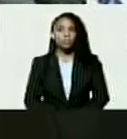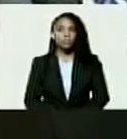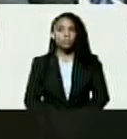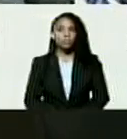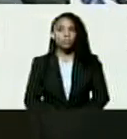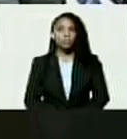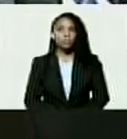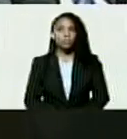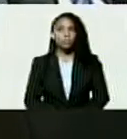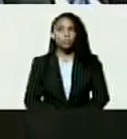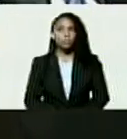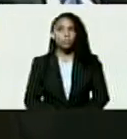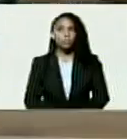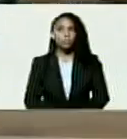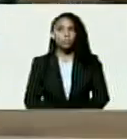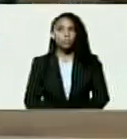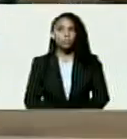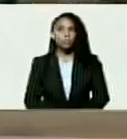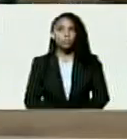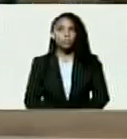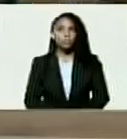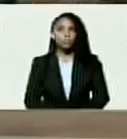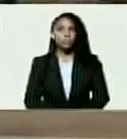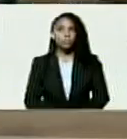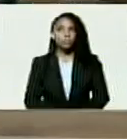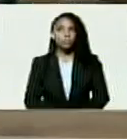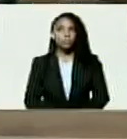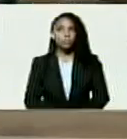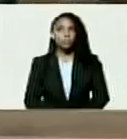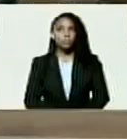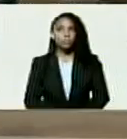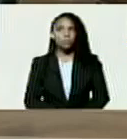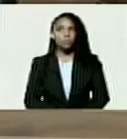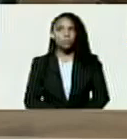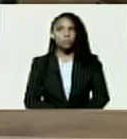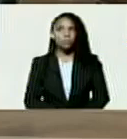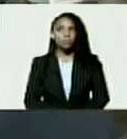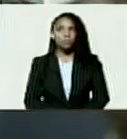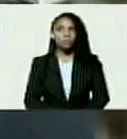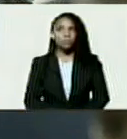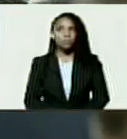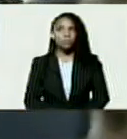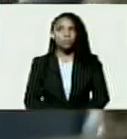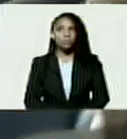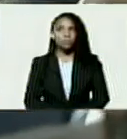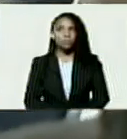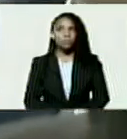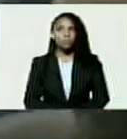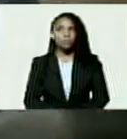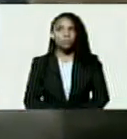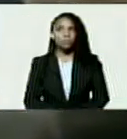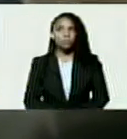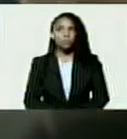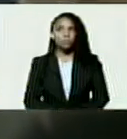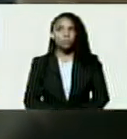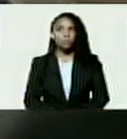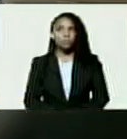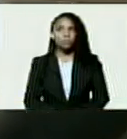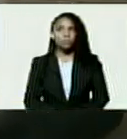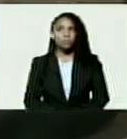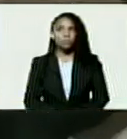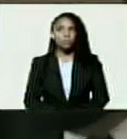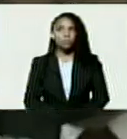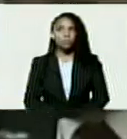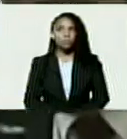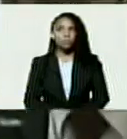Morales Guerrero, ciudadano Leonardo Enrique Morales Poleo, ciudadano Reinaldo Antonio Morales Zamora, ciudadano